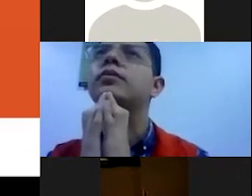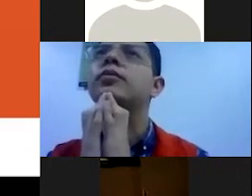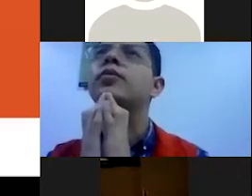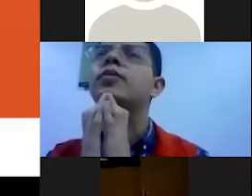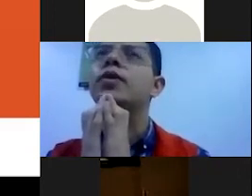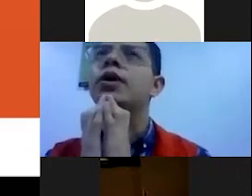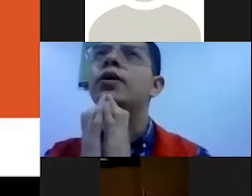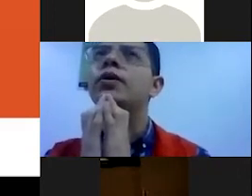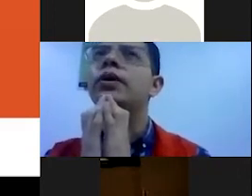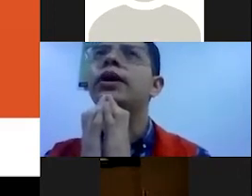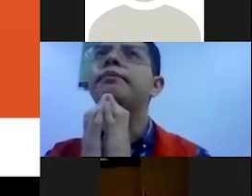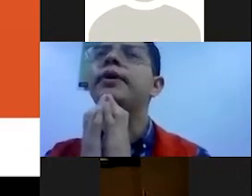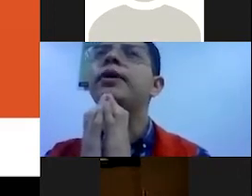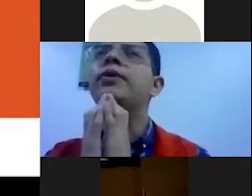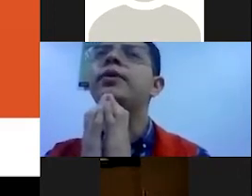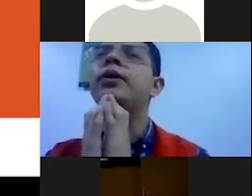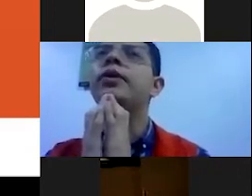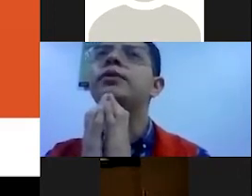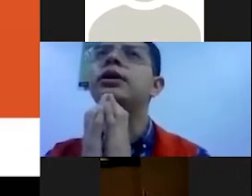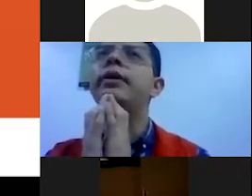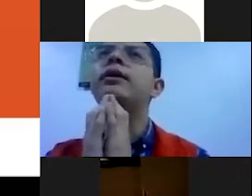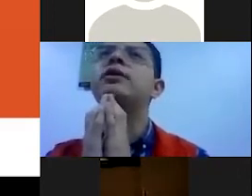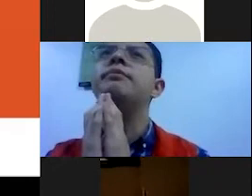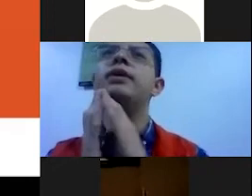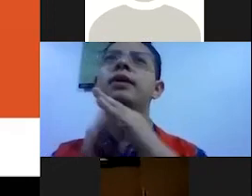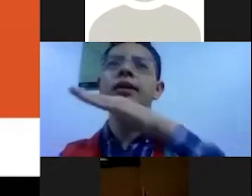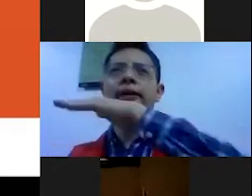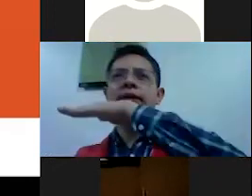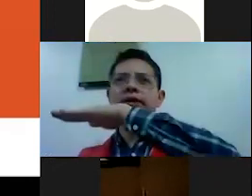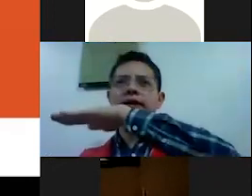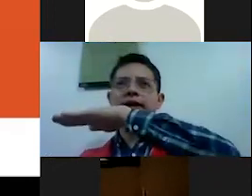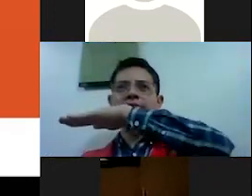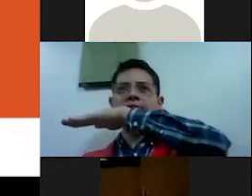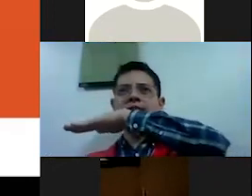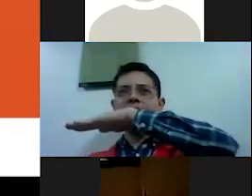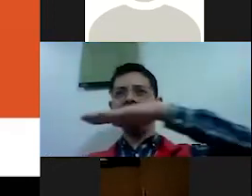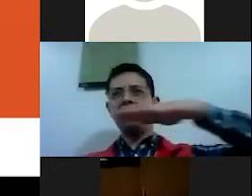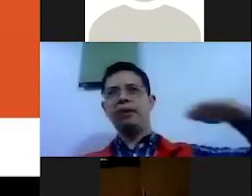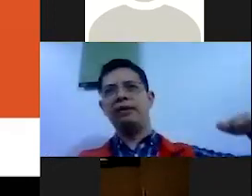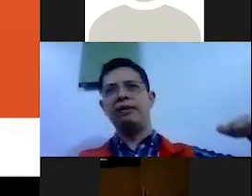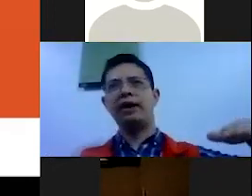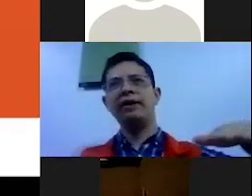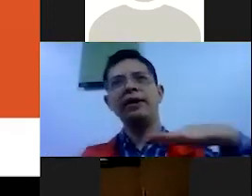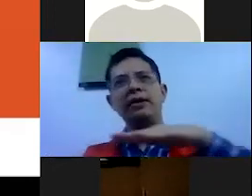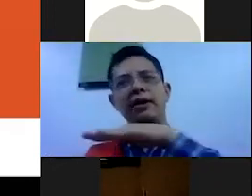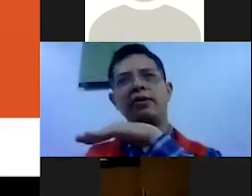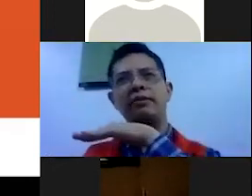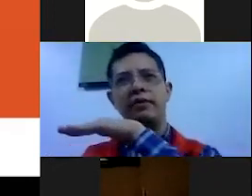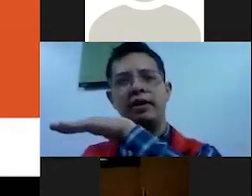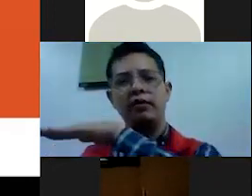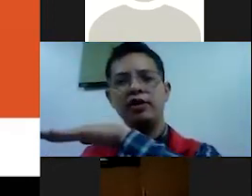niño. Ok, pero recordemos que para RCP la víctima tiene que estar boca arriba